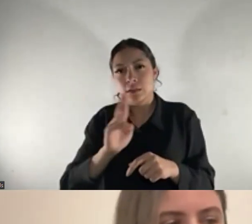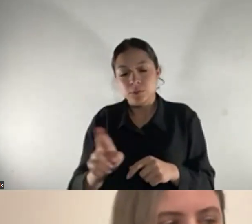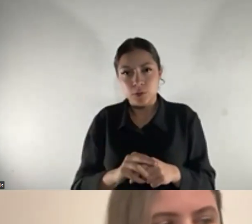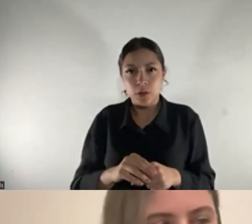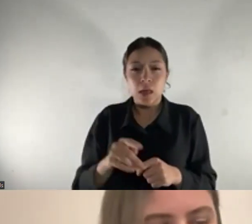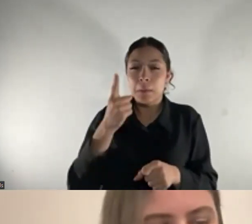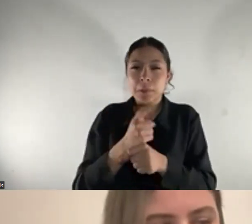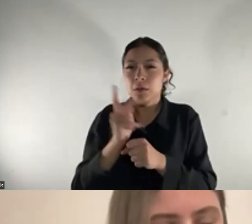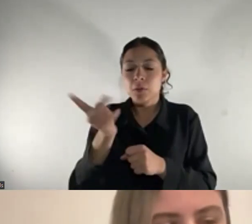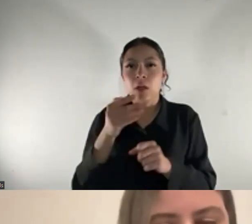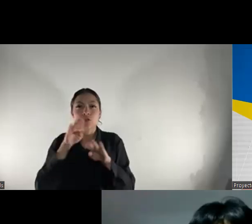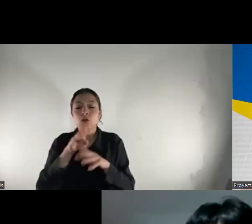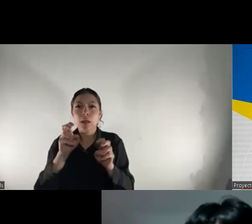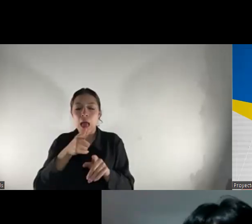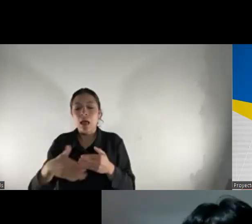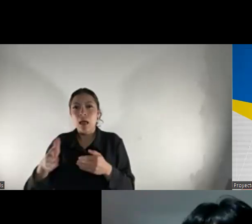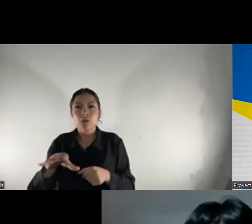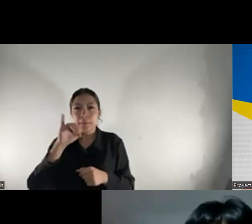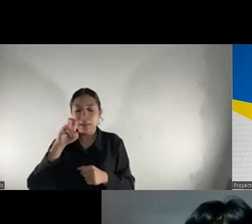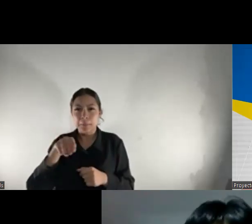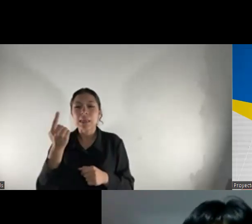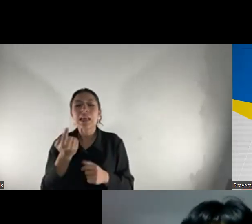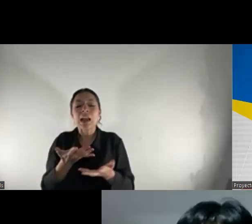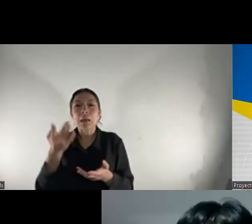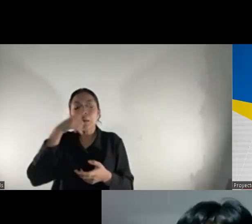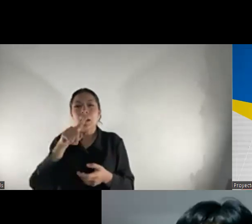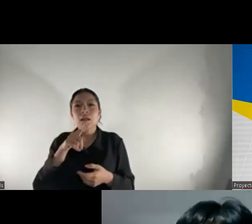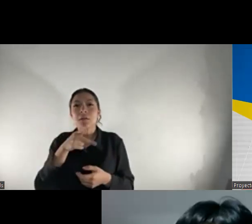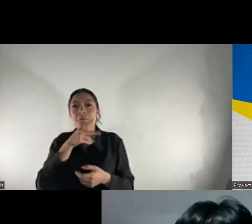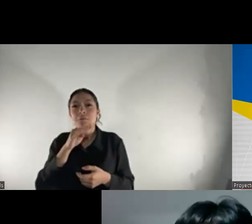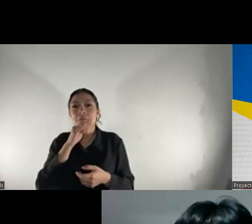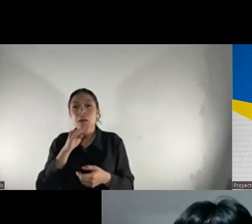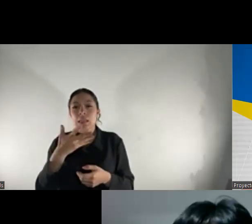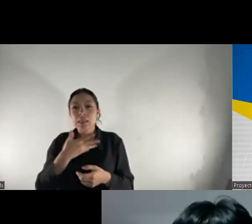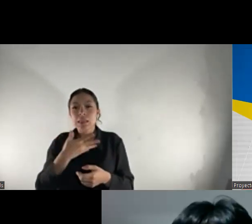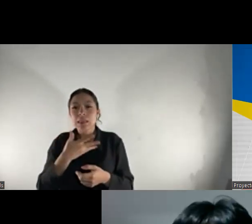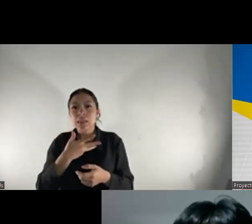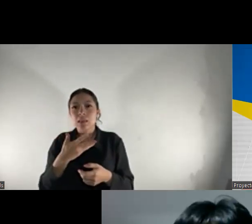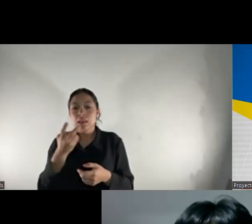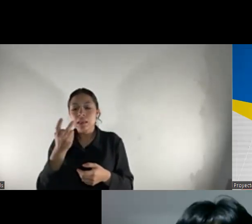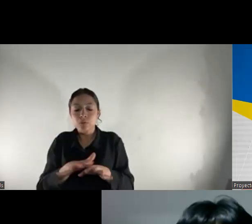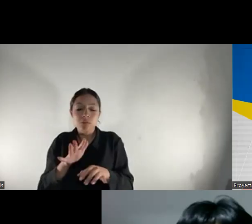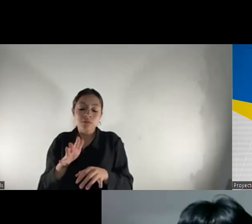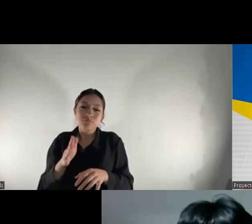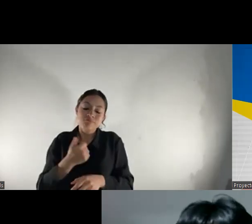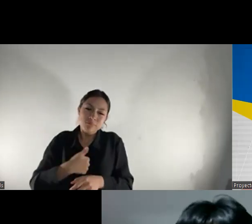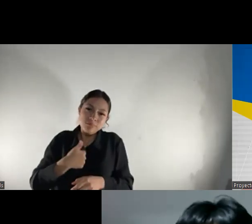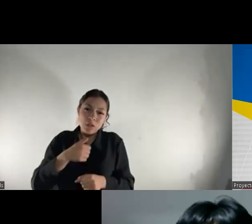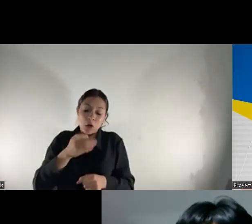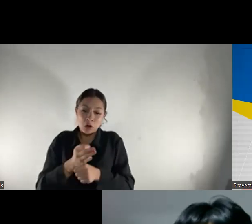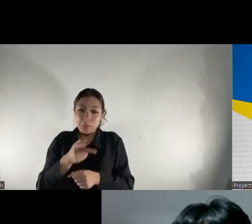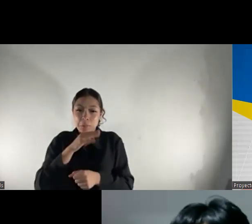que ver con algo que ya adelantaba un poco la doctora Miriam, que es, ¿qué harán para que los padres tengan toda esta